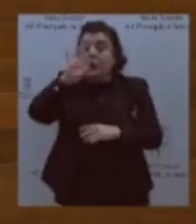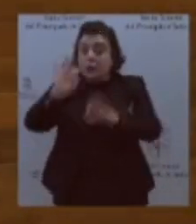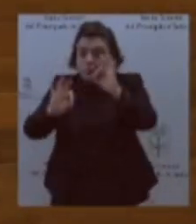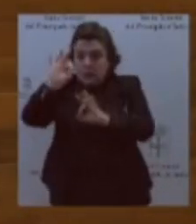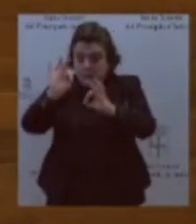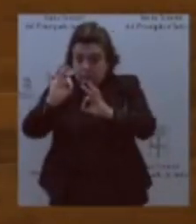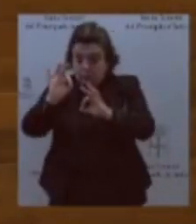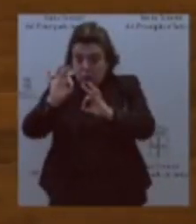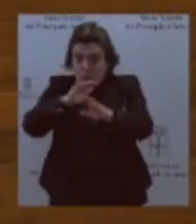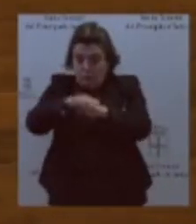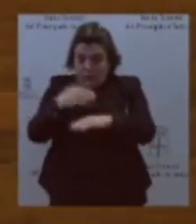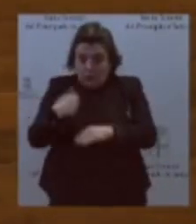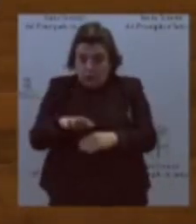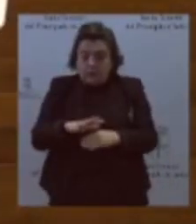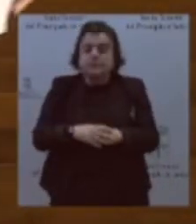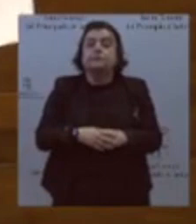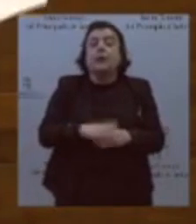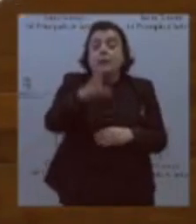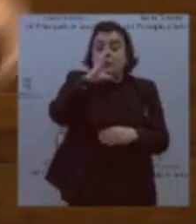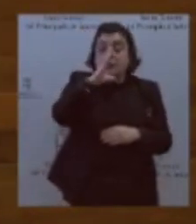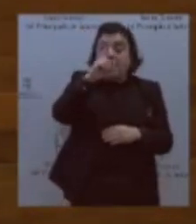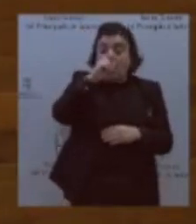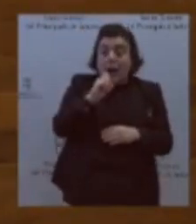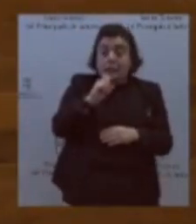Febrero de 2012